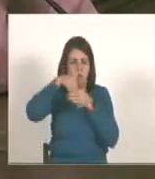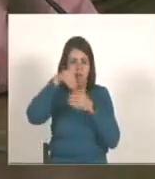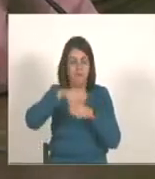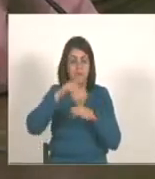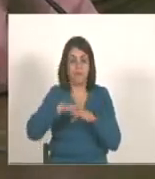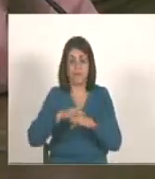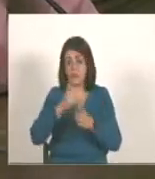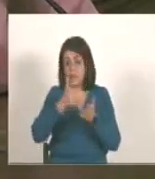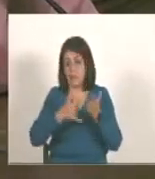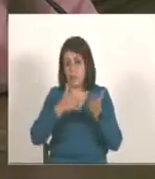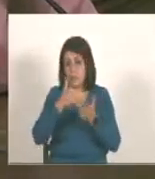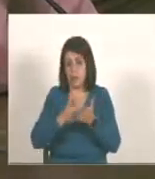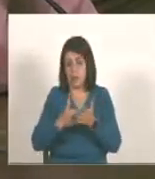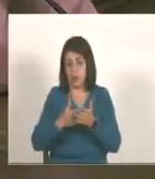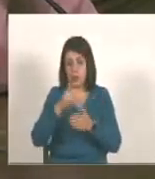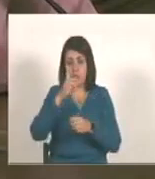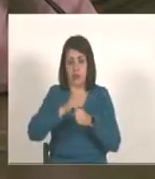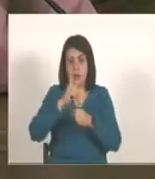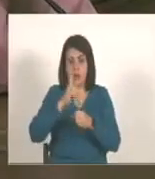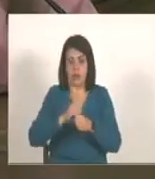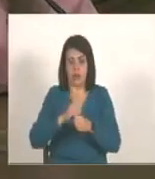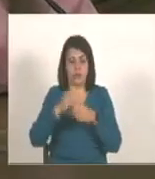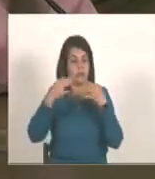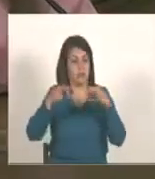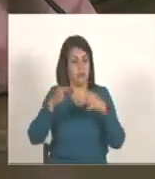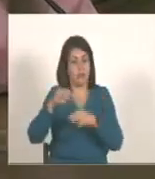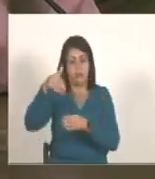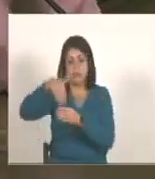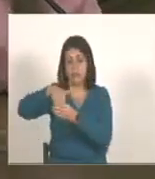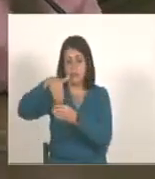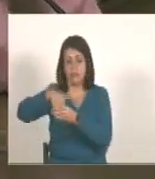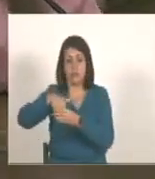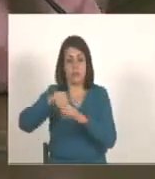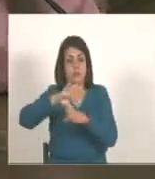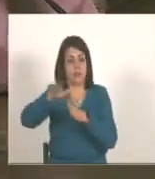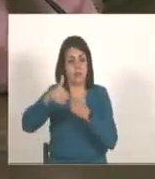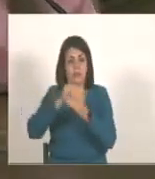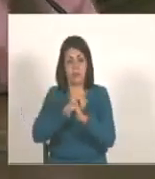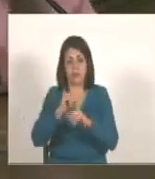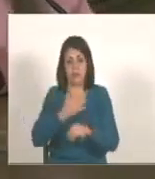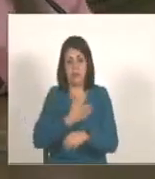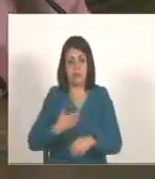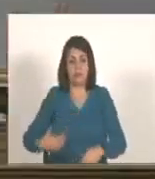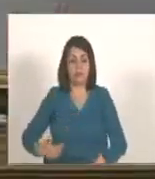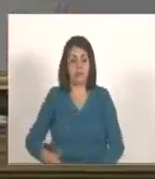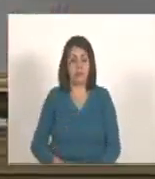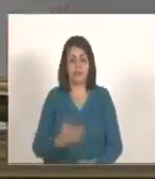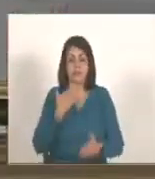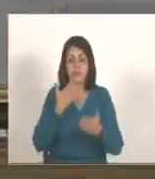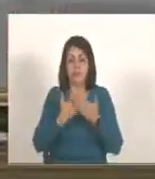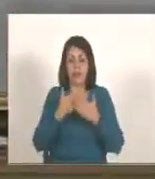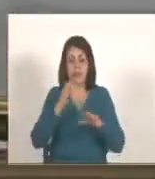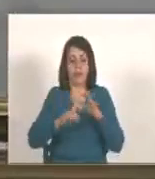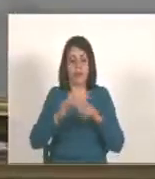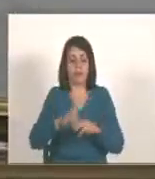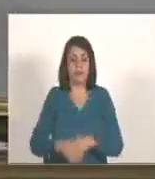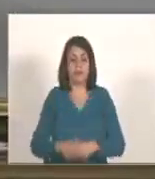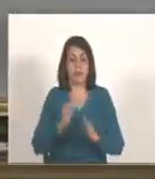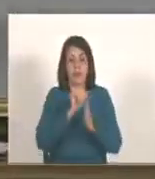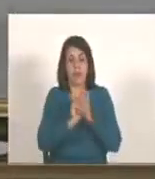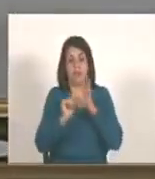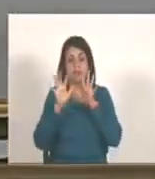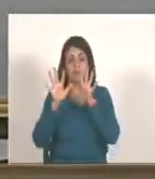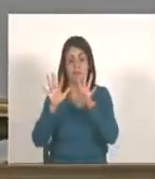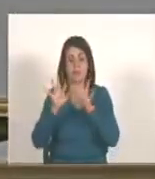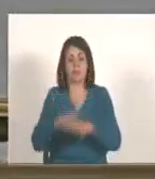electoras inscritos en el registro civil y electoral. Es todo, ciudadano presidente. Gracias, secretaria. Artículo